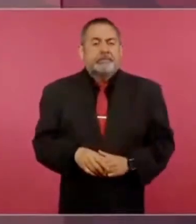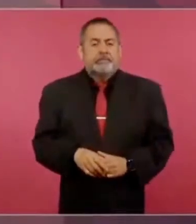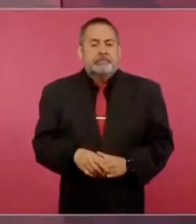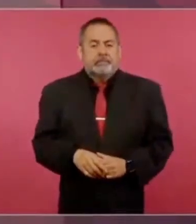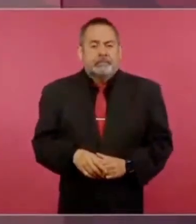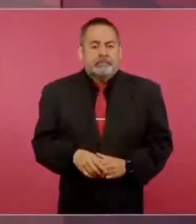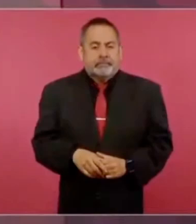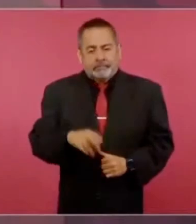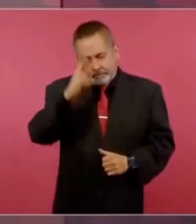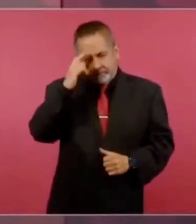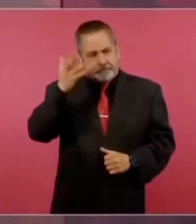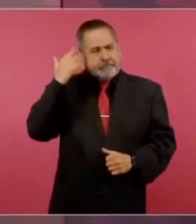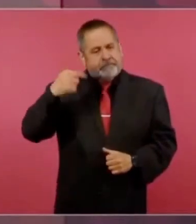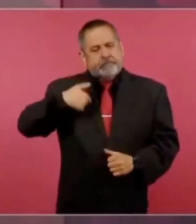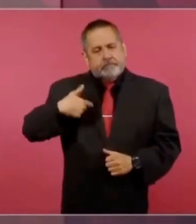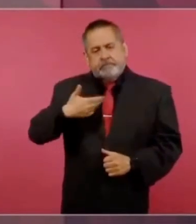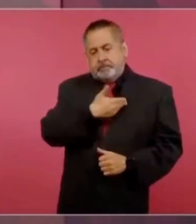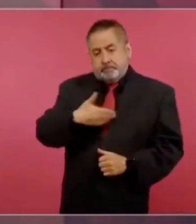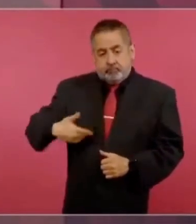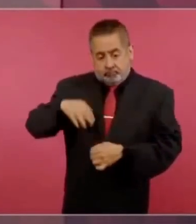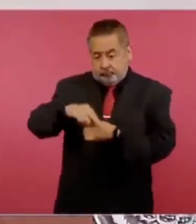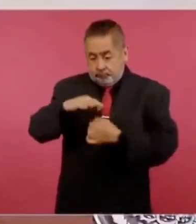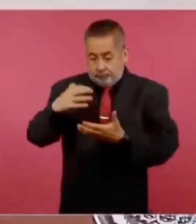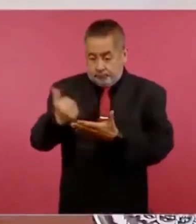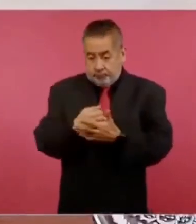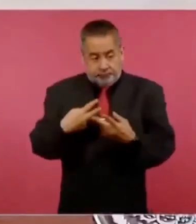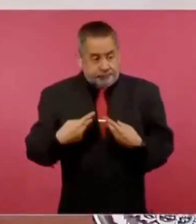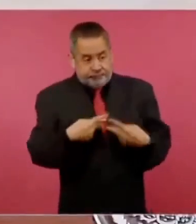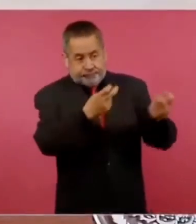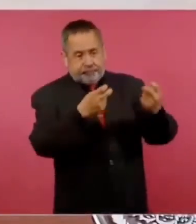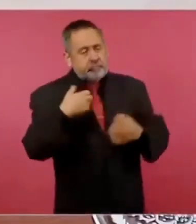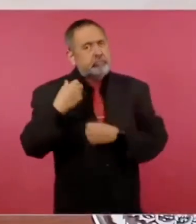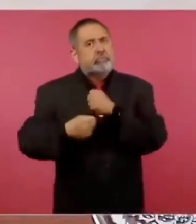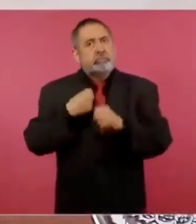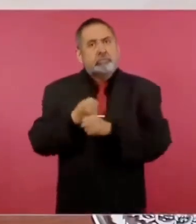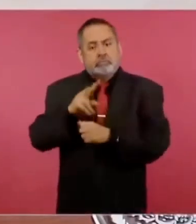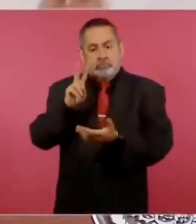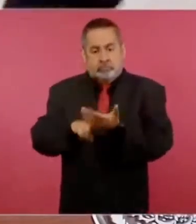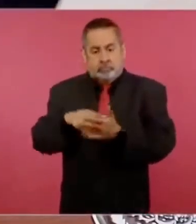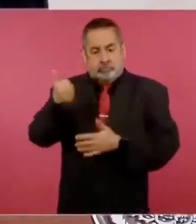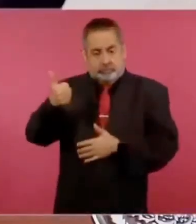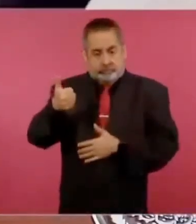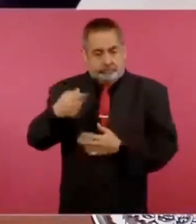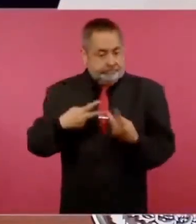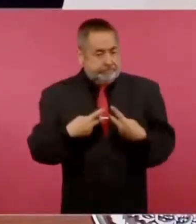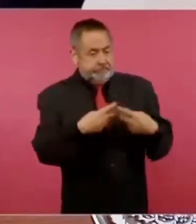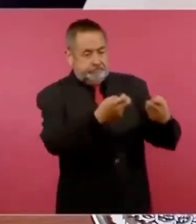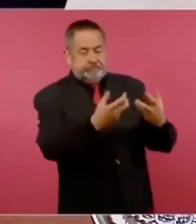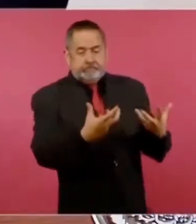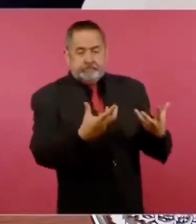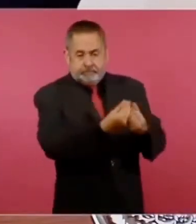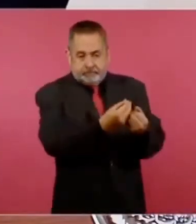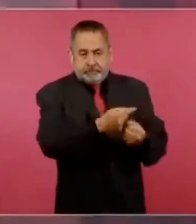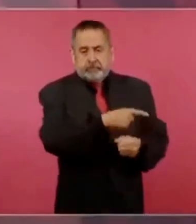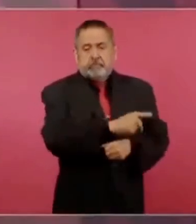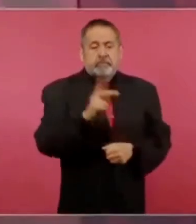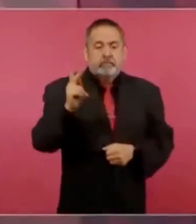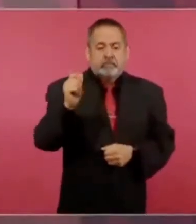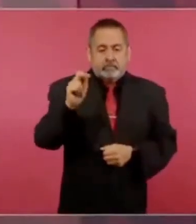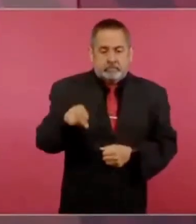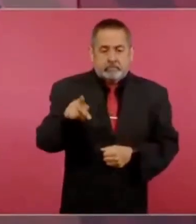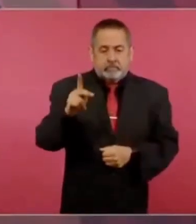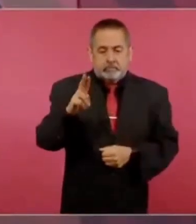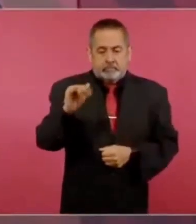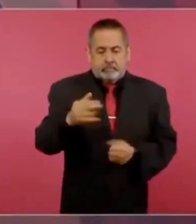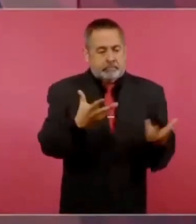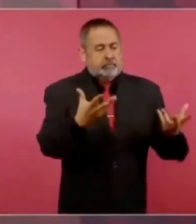Cuando nos robaron la presidencia en el 2006, se unieron dos partidos.